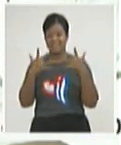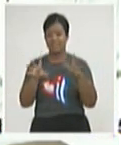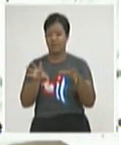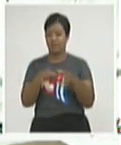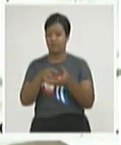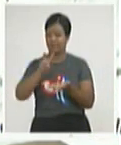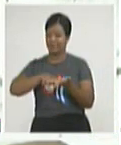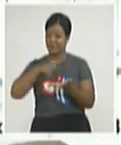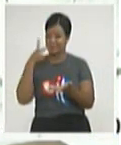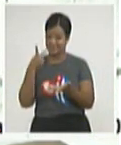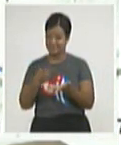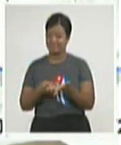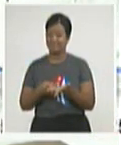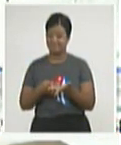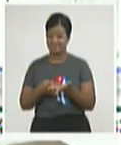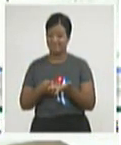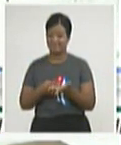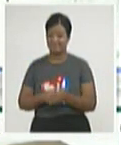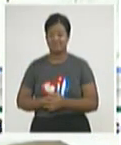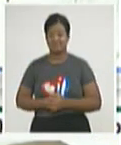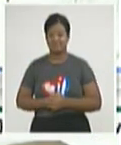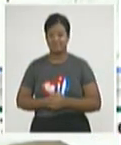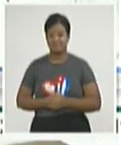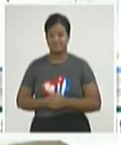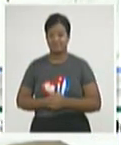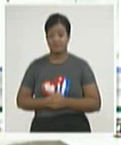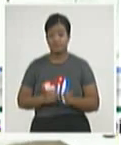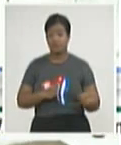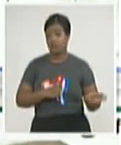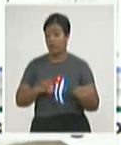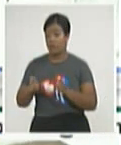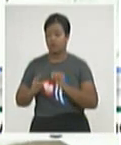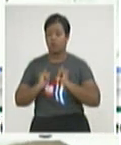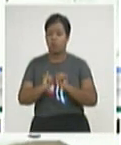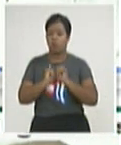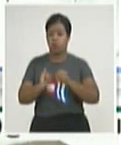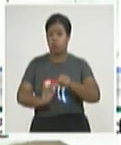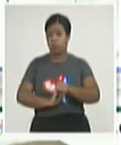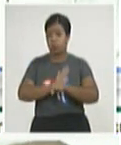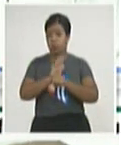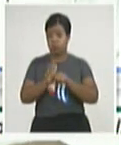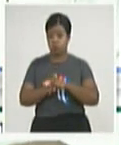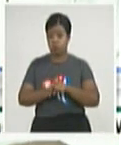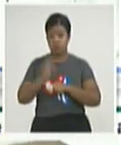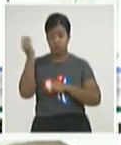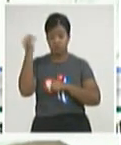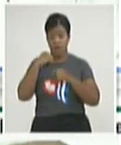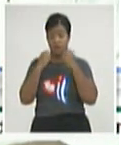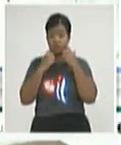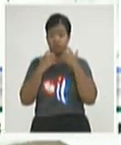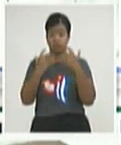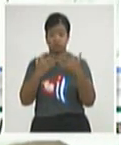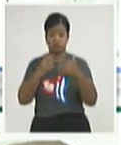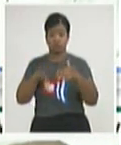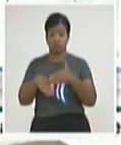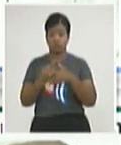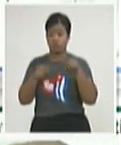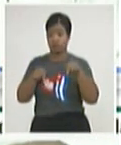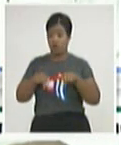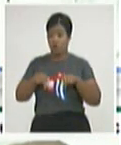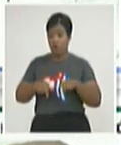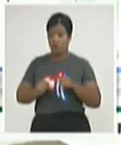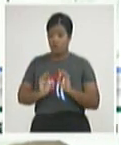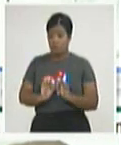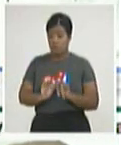colectivo. Y bueno, vamos a brindar la información teniendo en cuenta la importancia del día de hoy en que